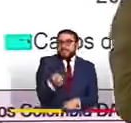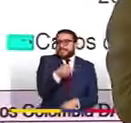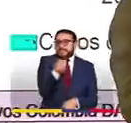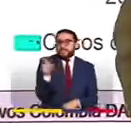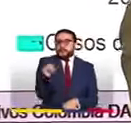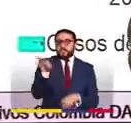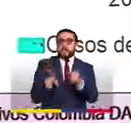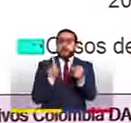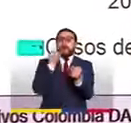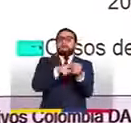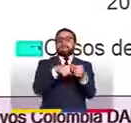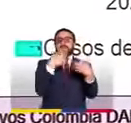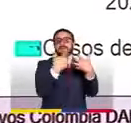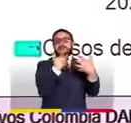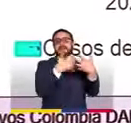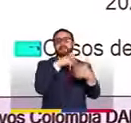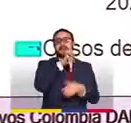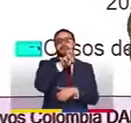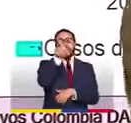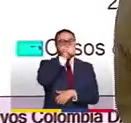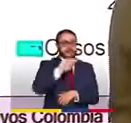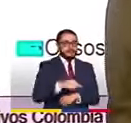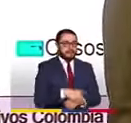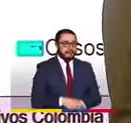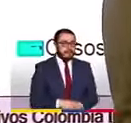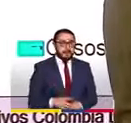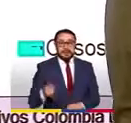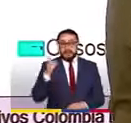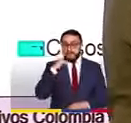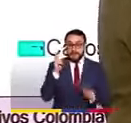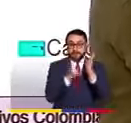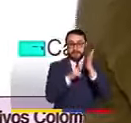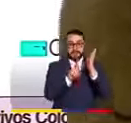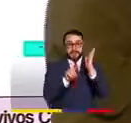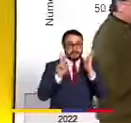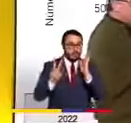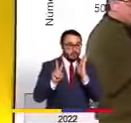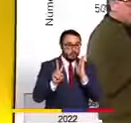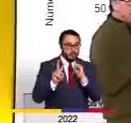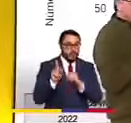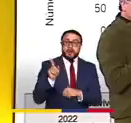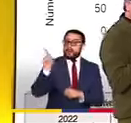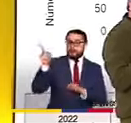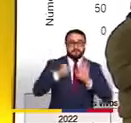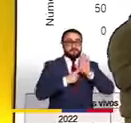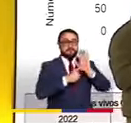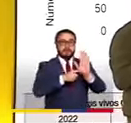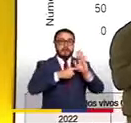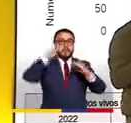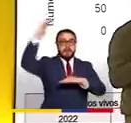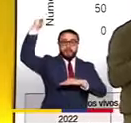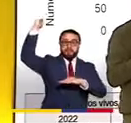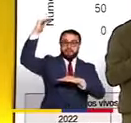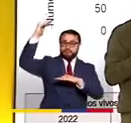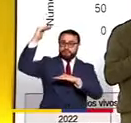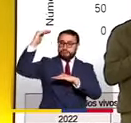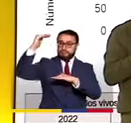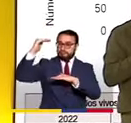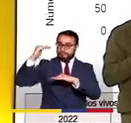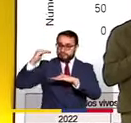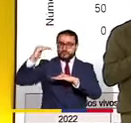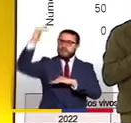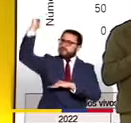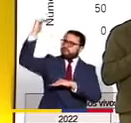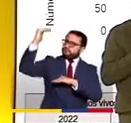es el sistema de EPS, por lo menos hasta el 22. Esta reducción se debe